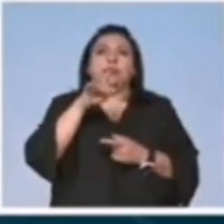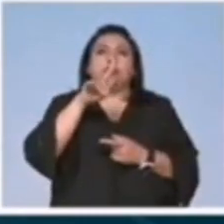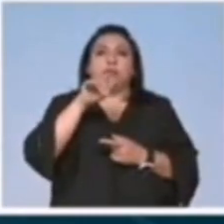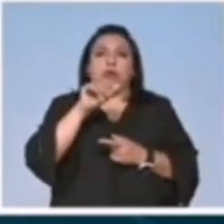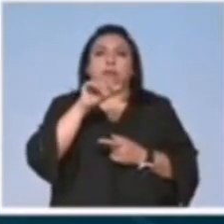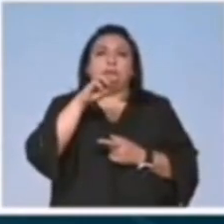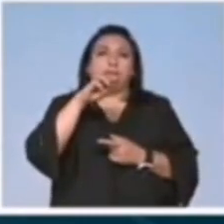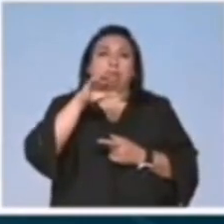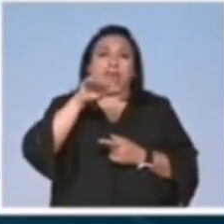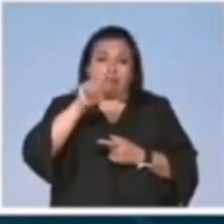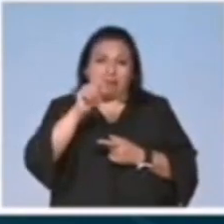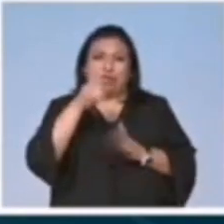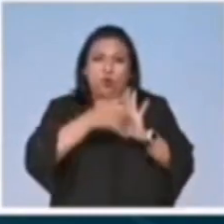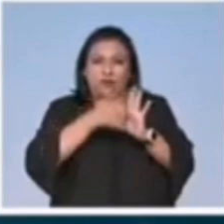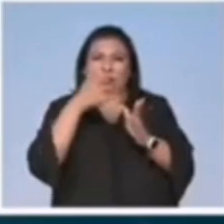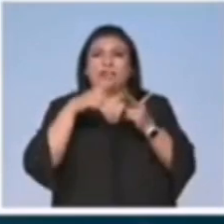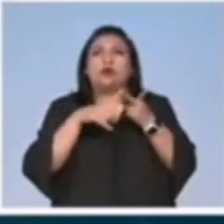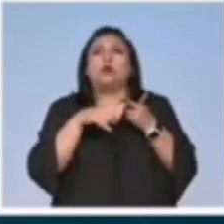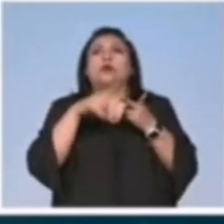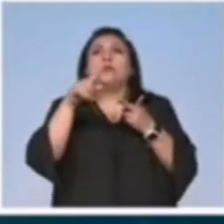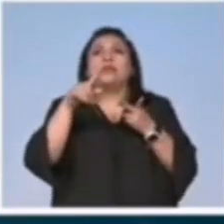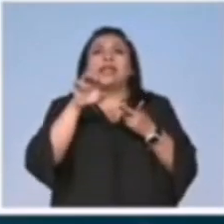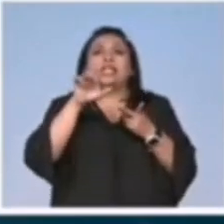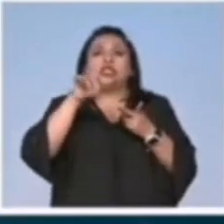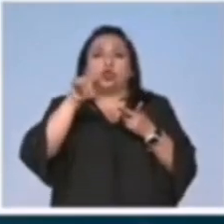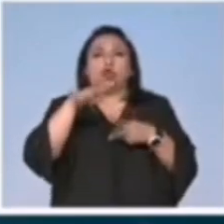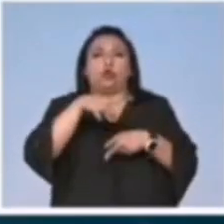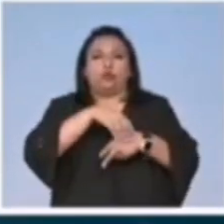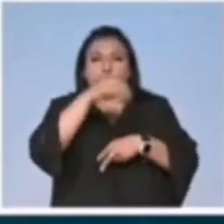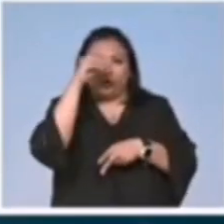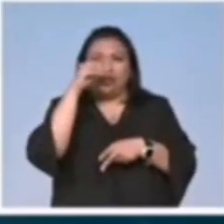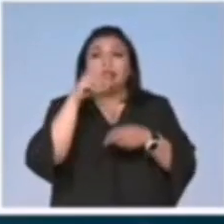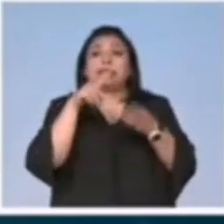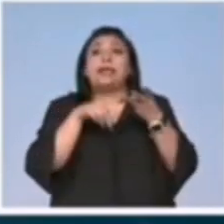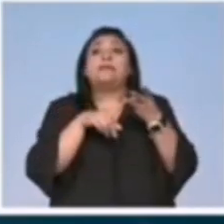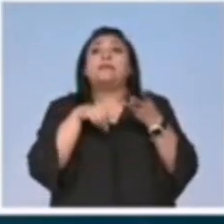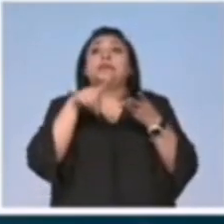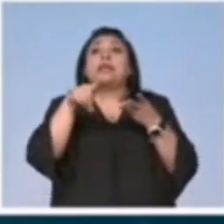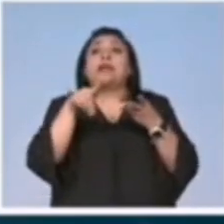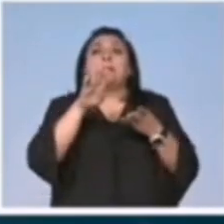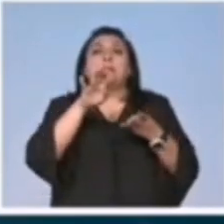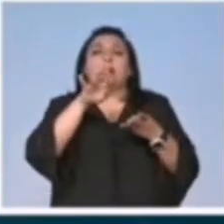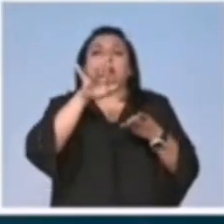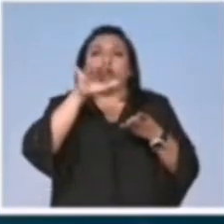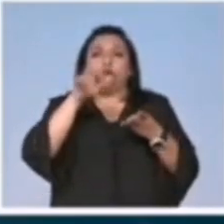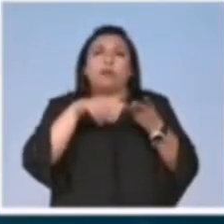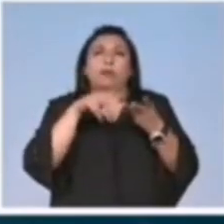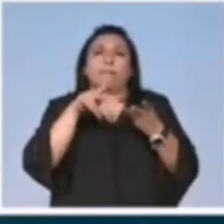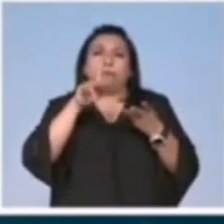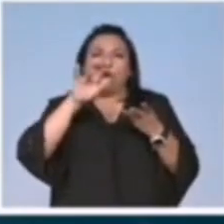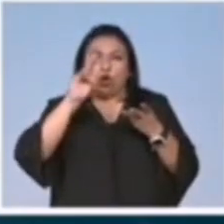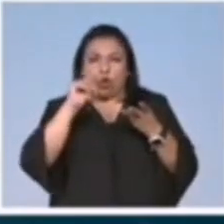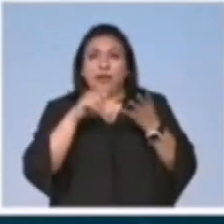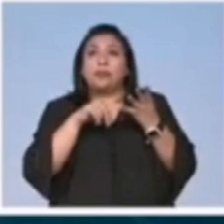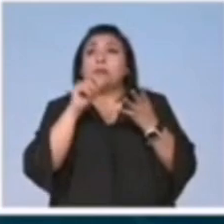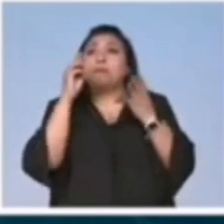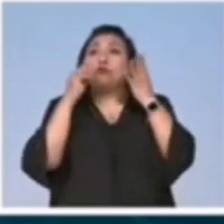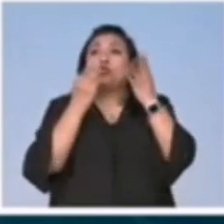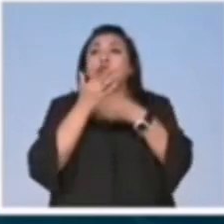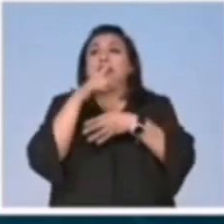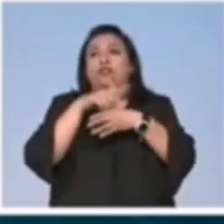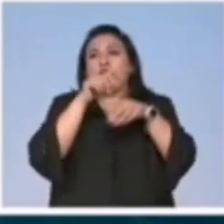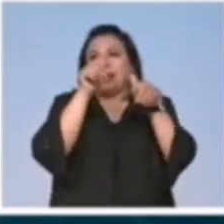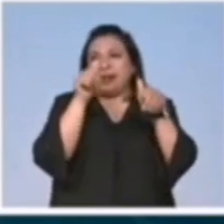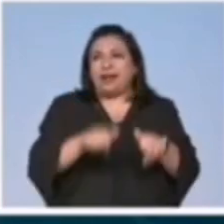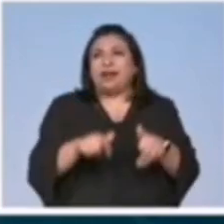de Nueva York, el Museo Nacional de Estocolmo en Suecia, el Museo Nacional de Varsovia en Polonia y los Museos Nacional de Arte